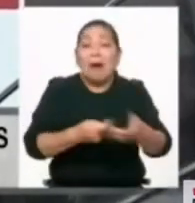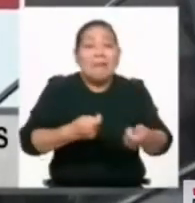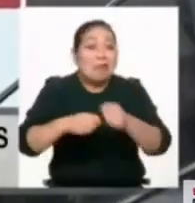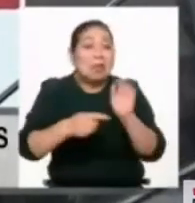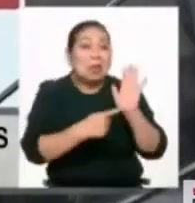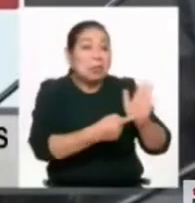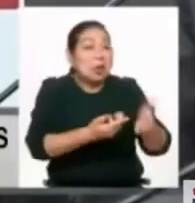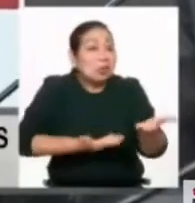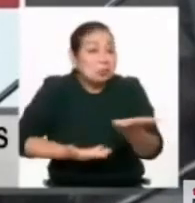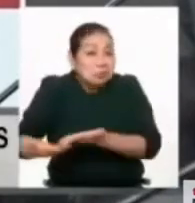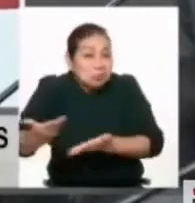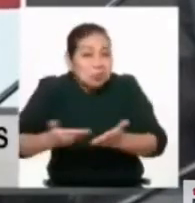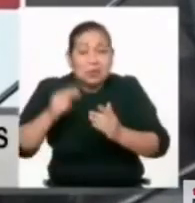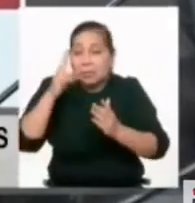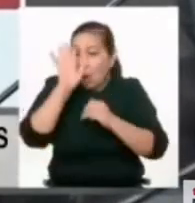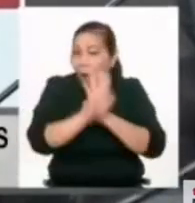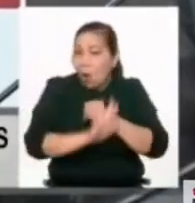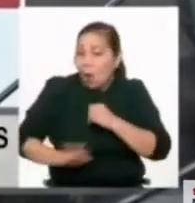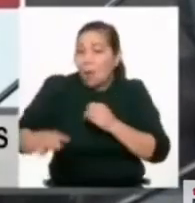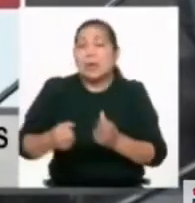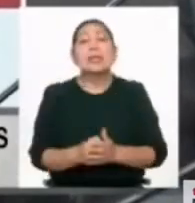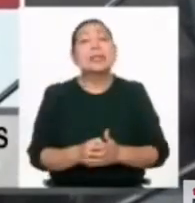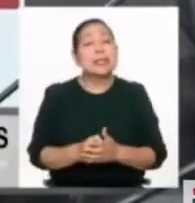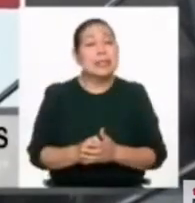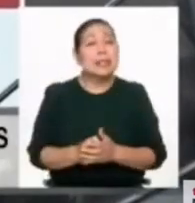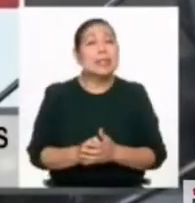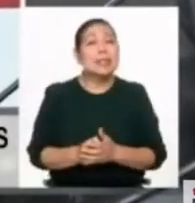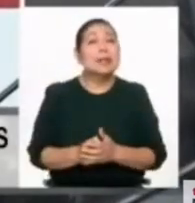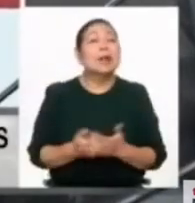sus productos a nivel nacional.